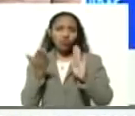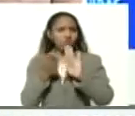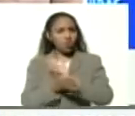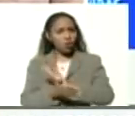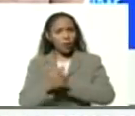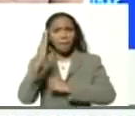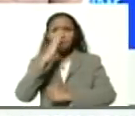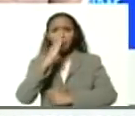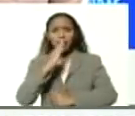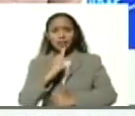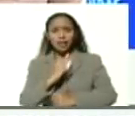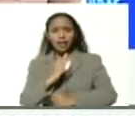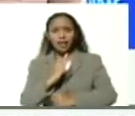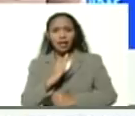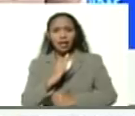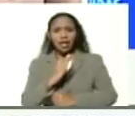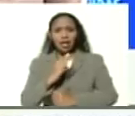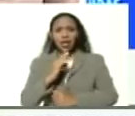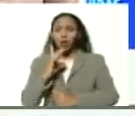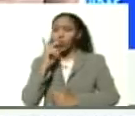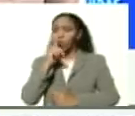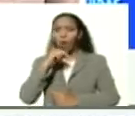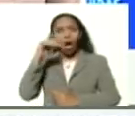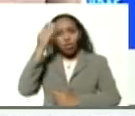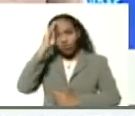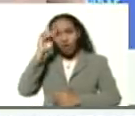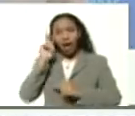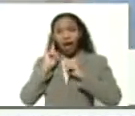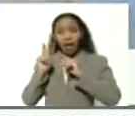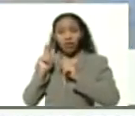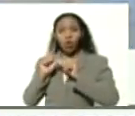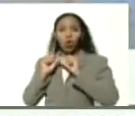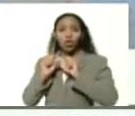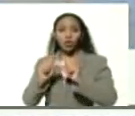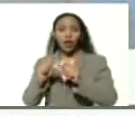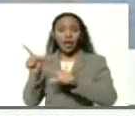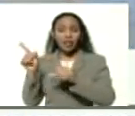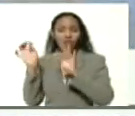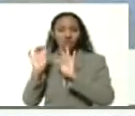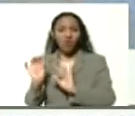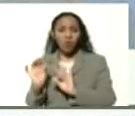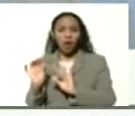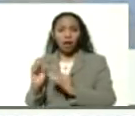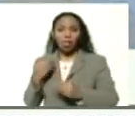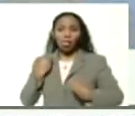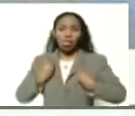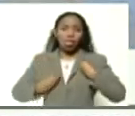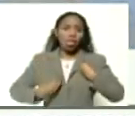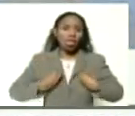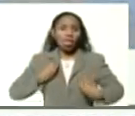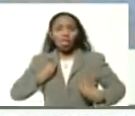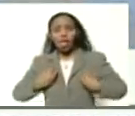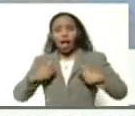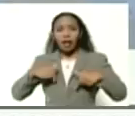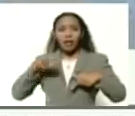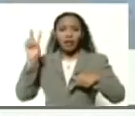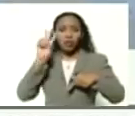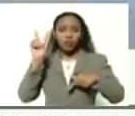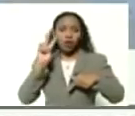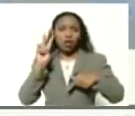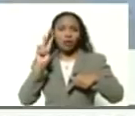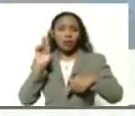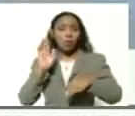Brasil, sin duda, sigue siendo un gran motivo de preocupación para Venezuela.